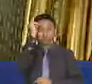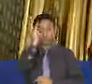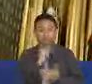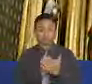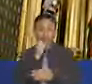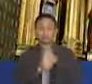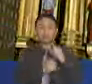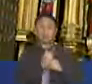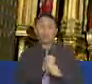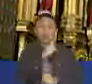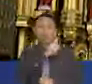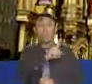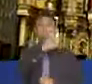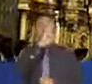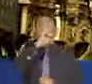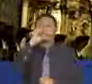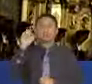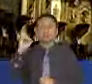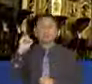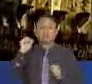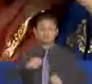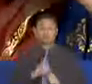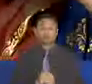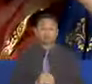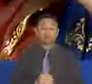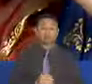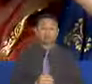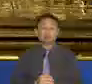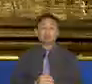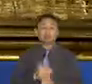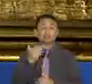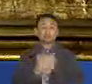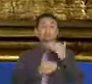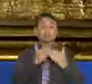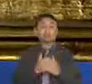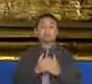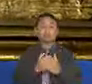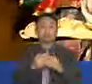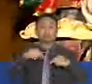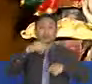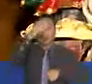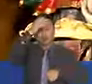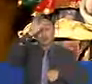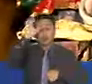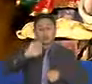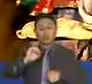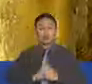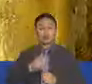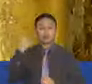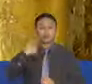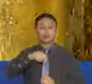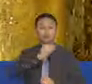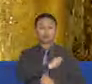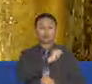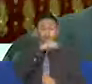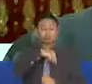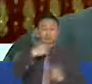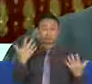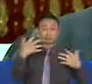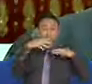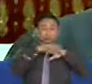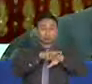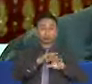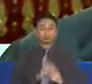como el retablo de Santa Ana que con el pasar del tiempo incorporó piezas que conjugan la cultura de la Península ibérica y el continente hispano